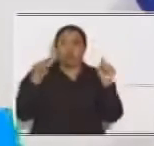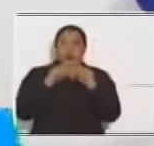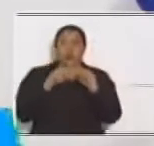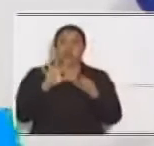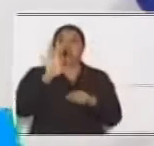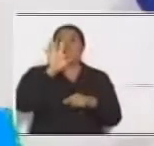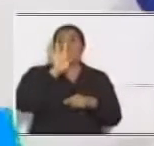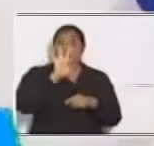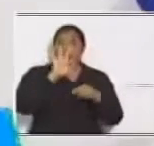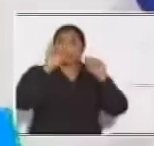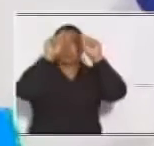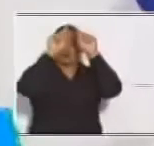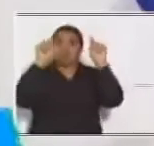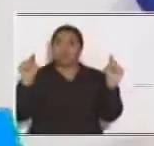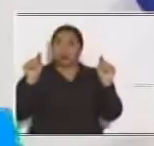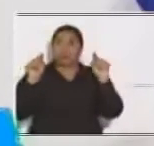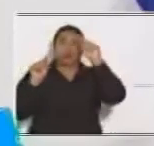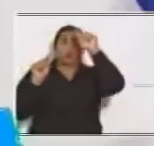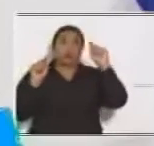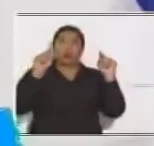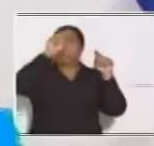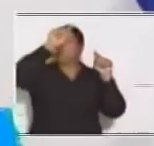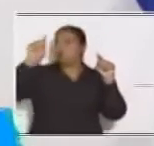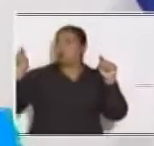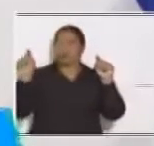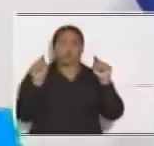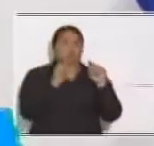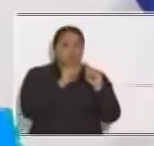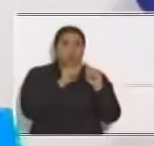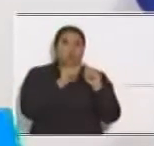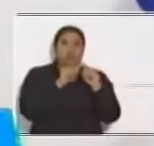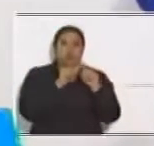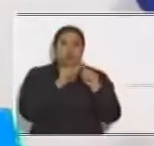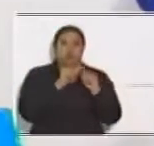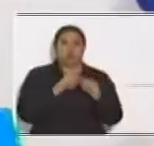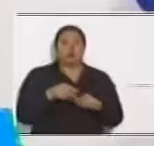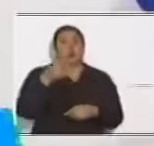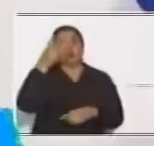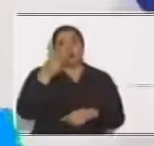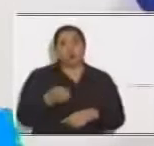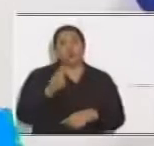3 ángulos internos, o sea que están por dentro de la figura,